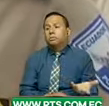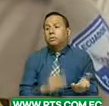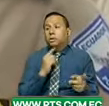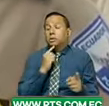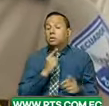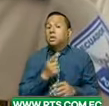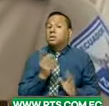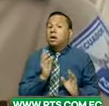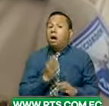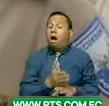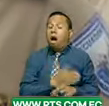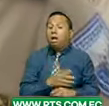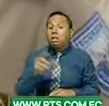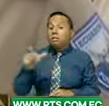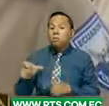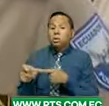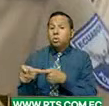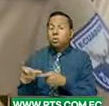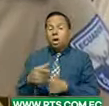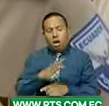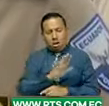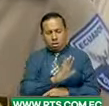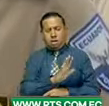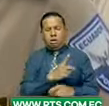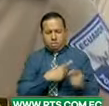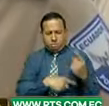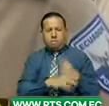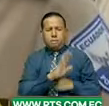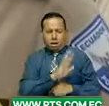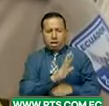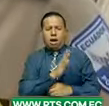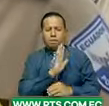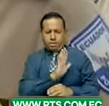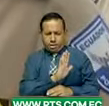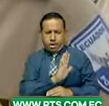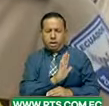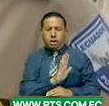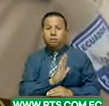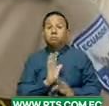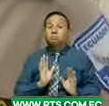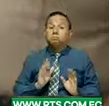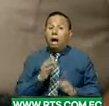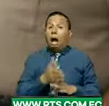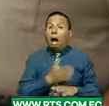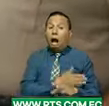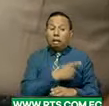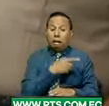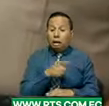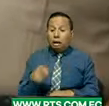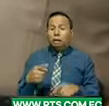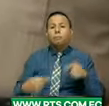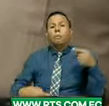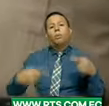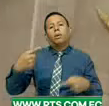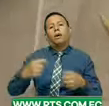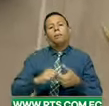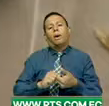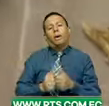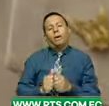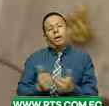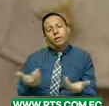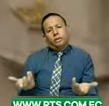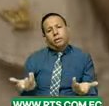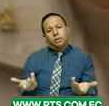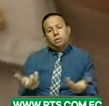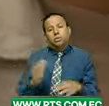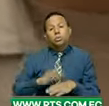un alias Perro el Vago, que habían tenido problemas, una disputa por alcaloides. Según versiones policiales, este